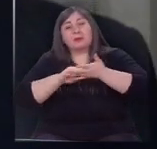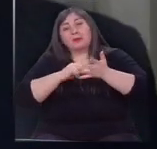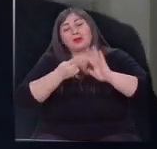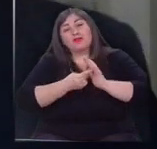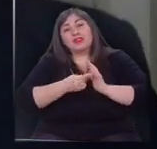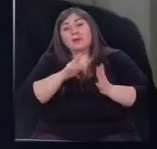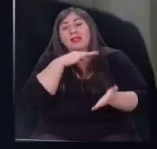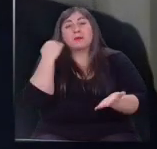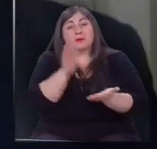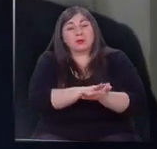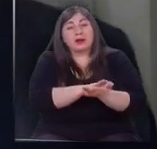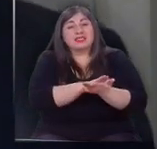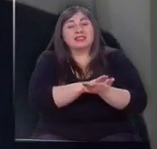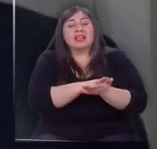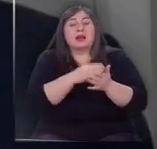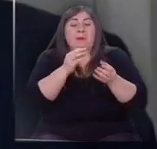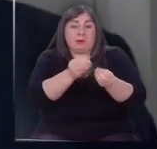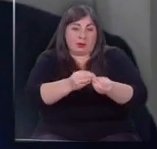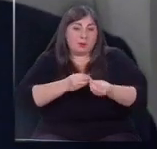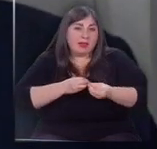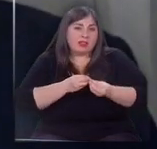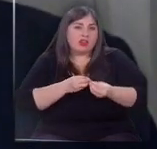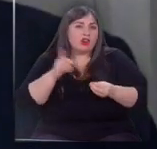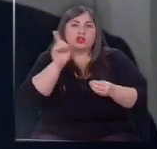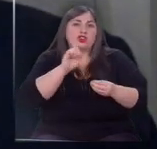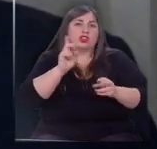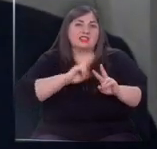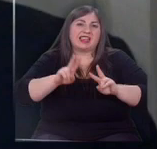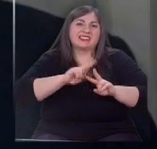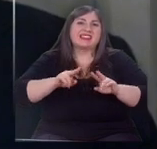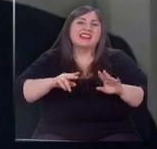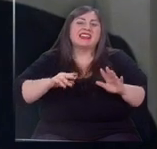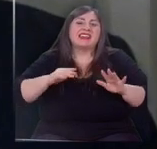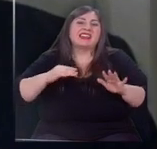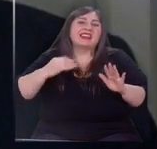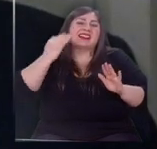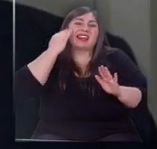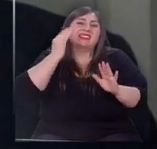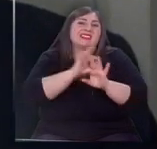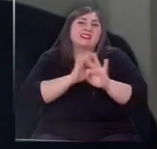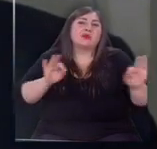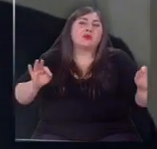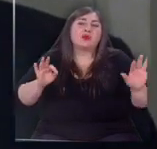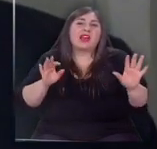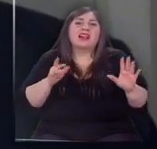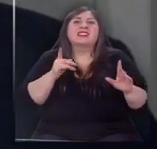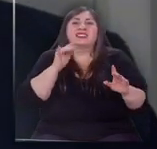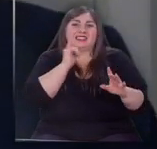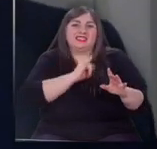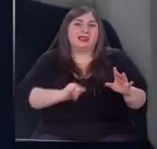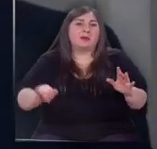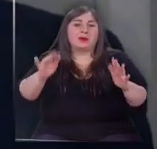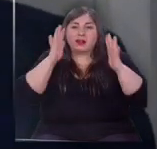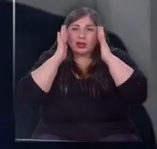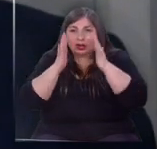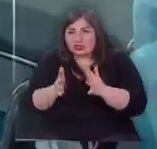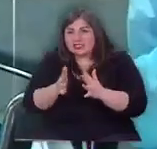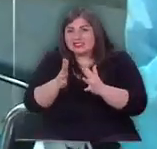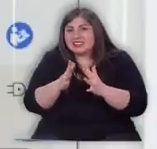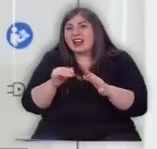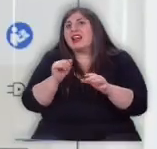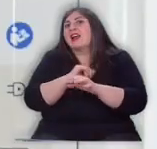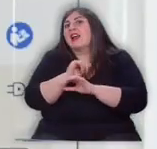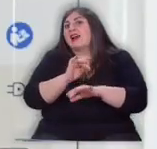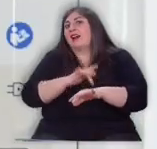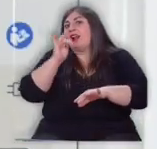puntual, promedio, en realidad no se da en casi ninguna categoría porque se concentran los casos graves